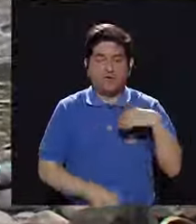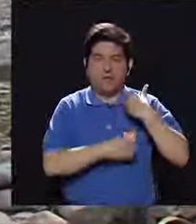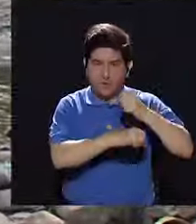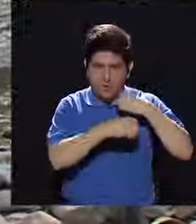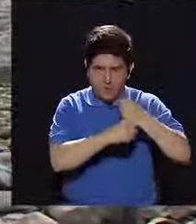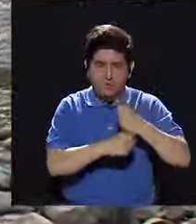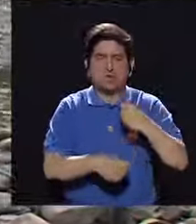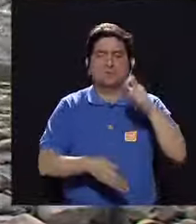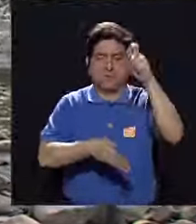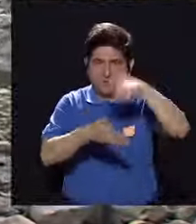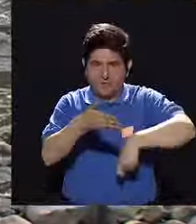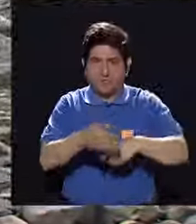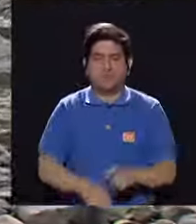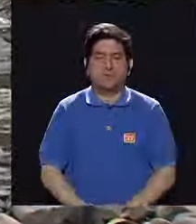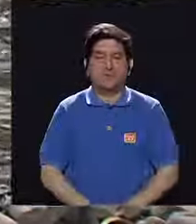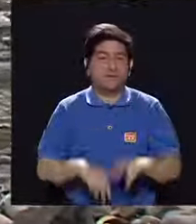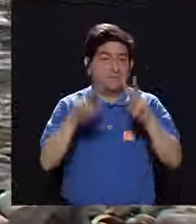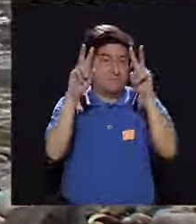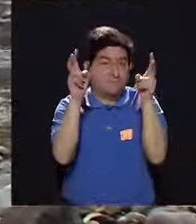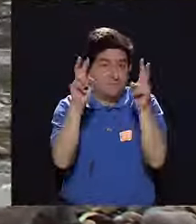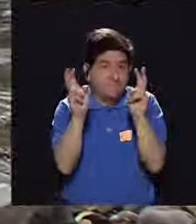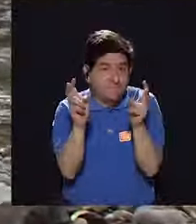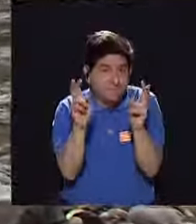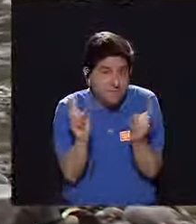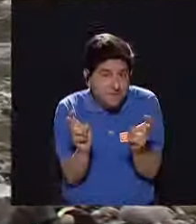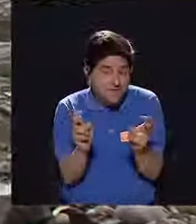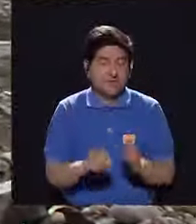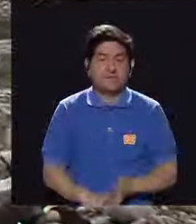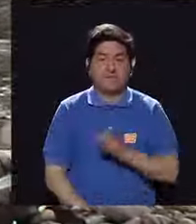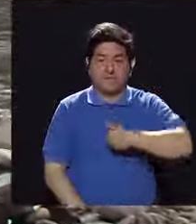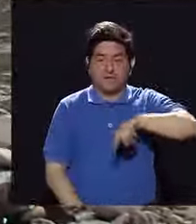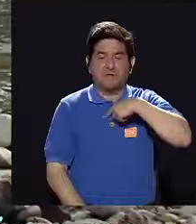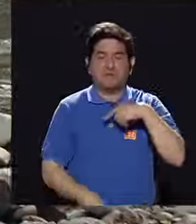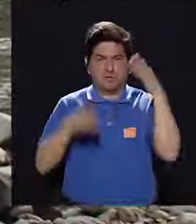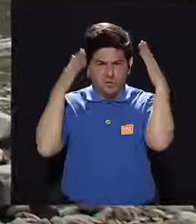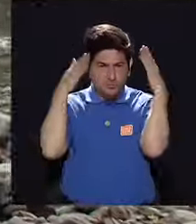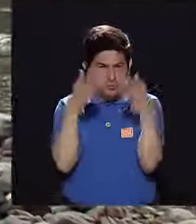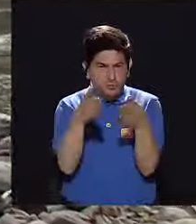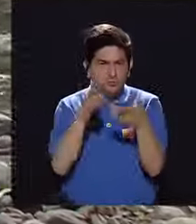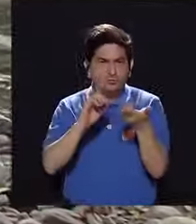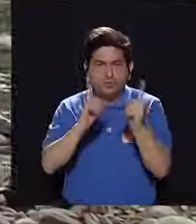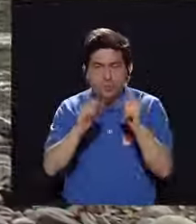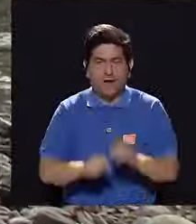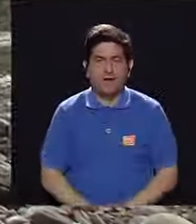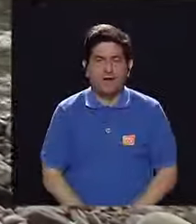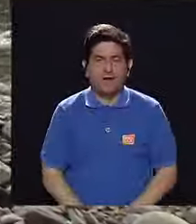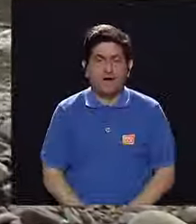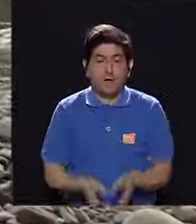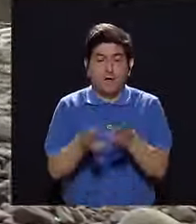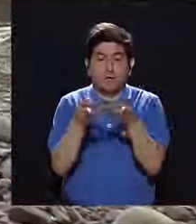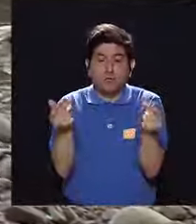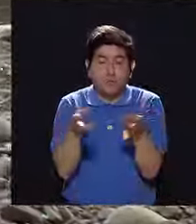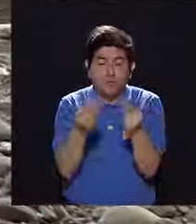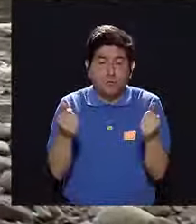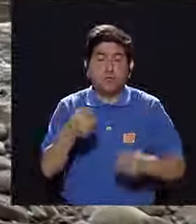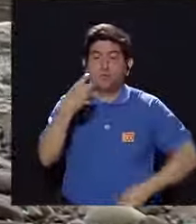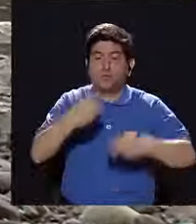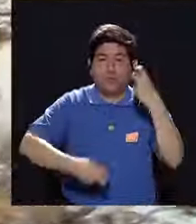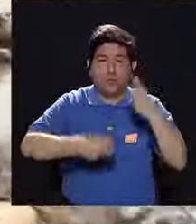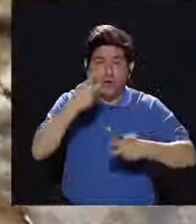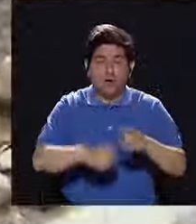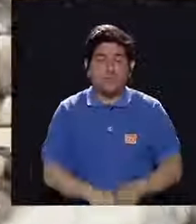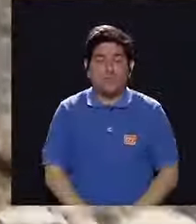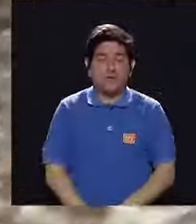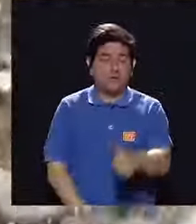con el gobierno local. Dentro de los temas que hemos dado enfoque es buscar la solución de